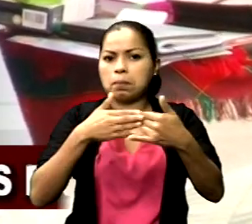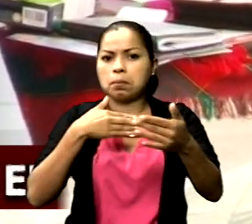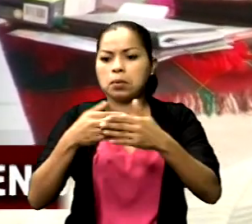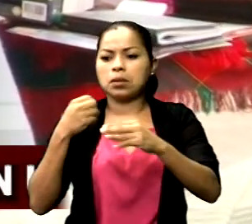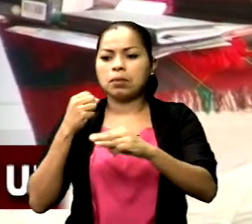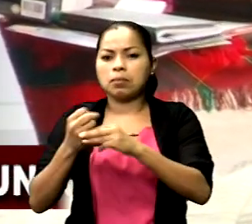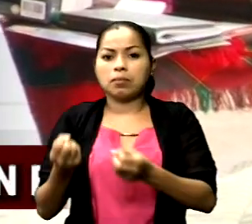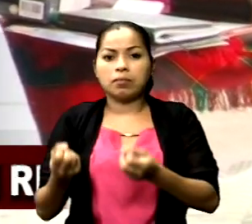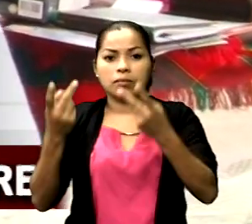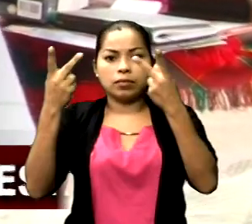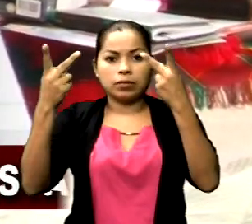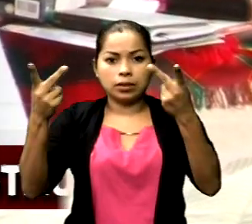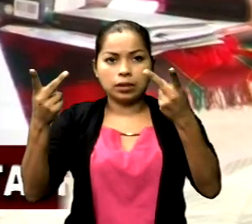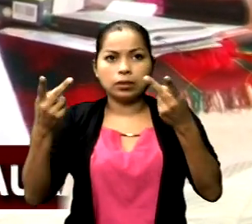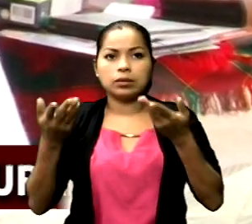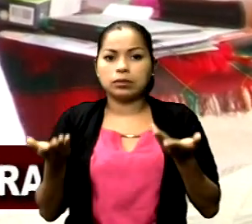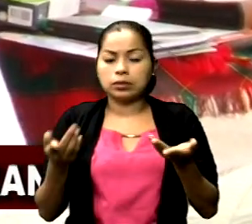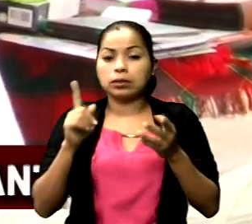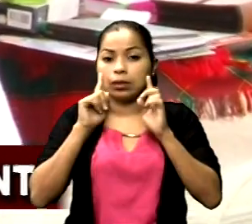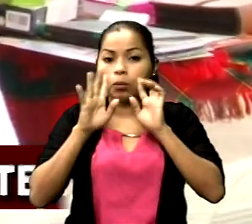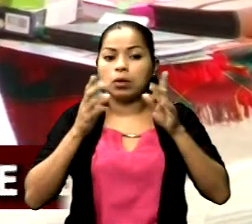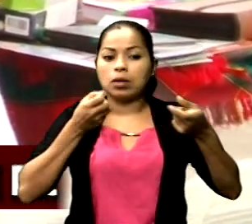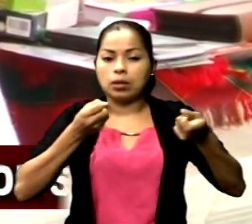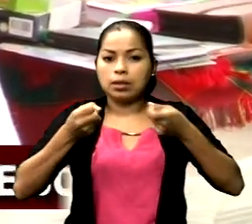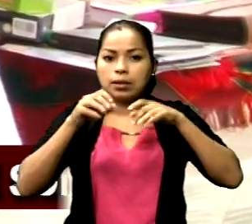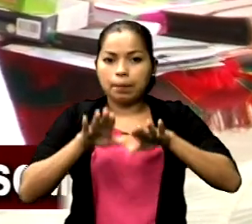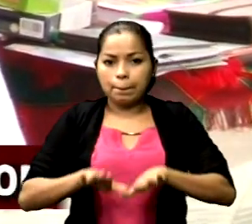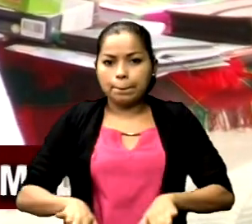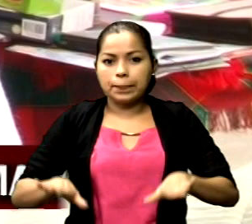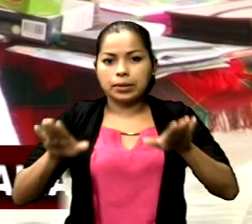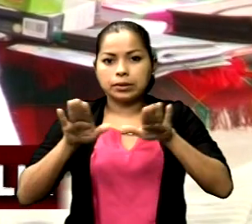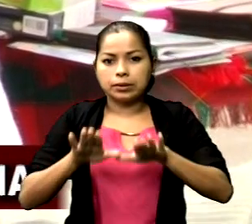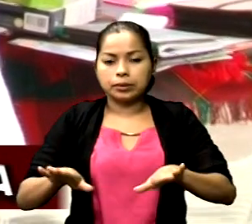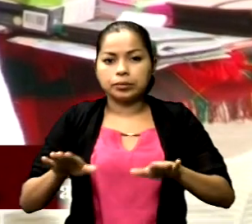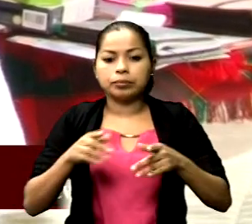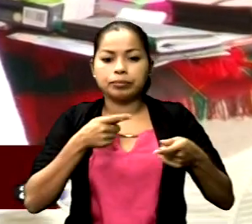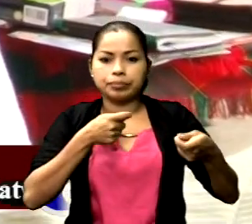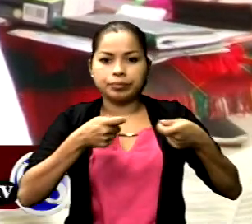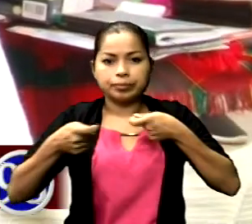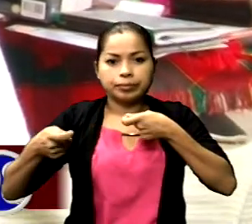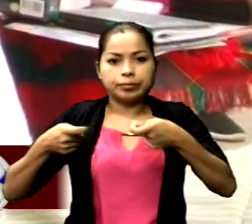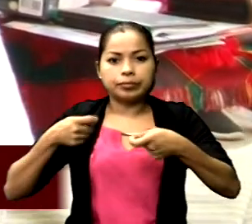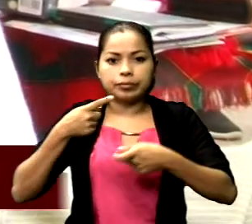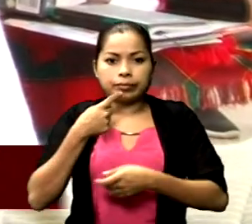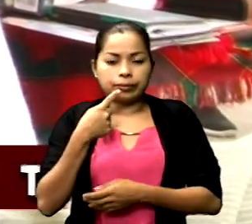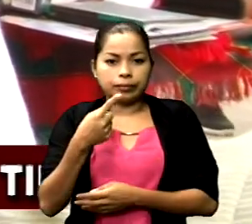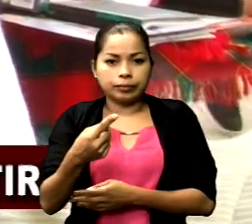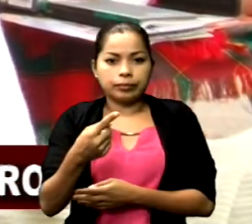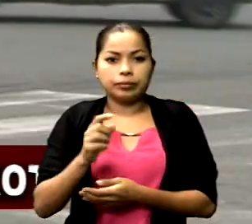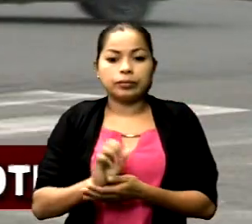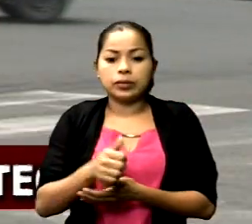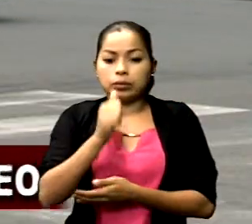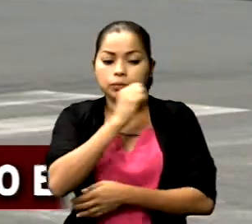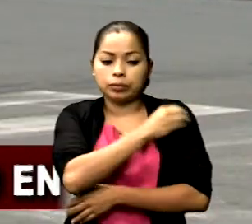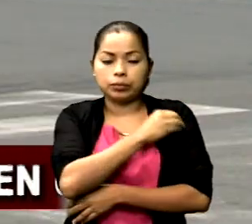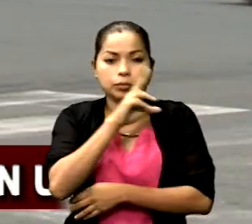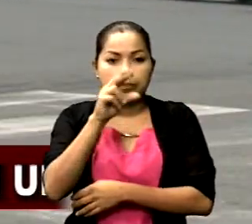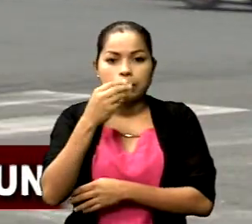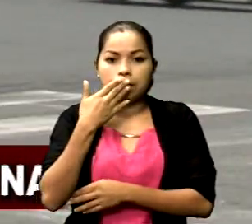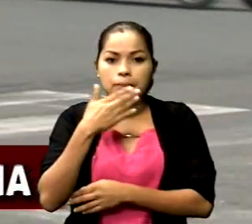de uno. También que manejen un poquito moderado, como dicen, que el licor no llega a